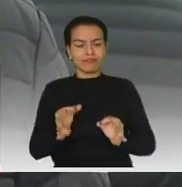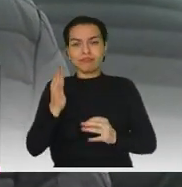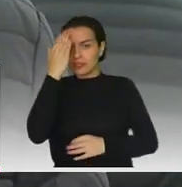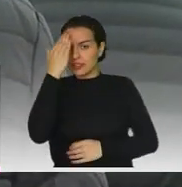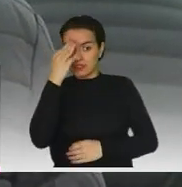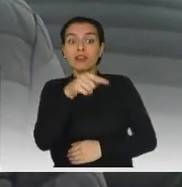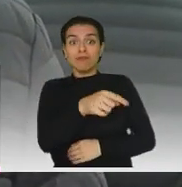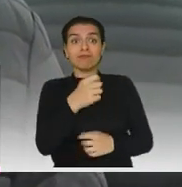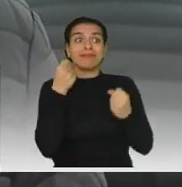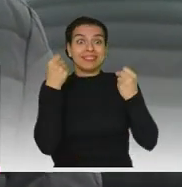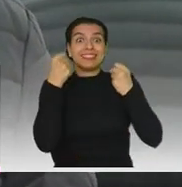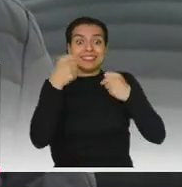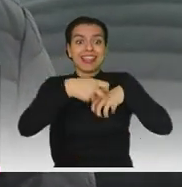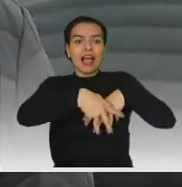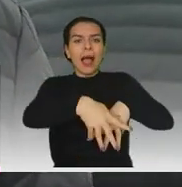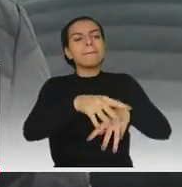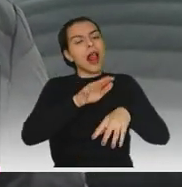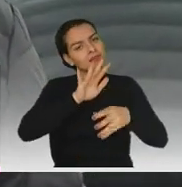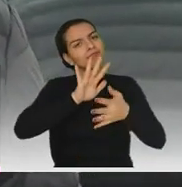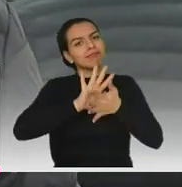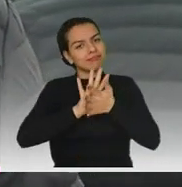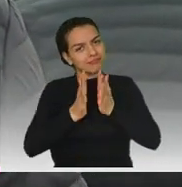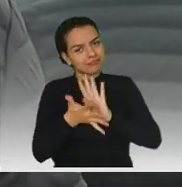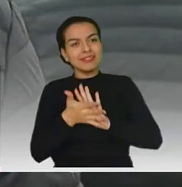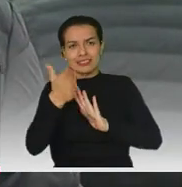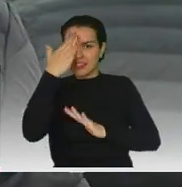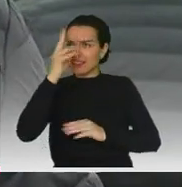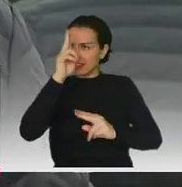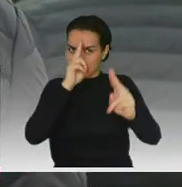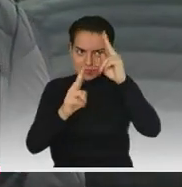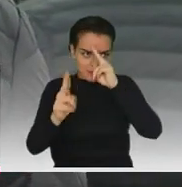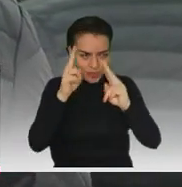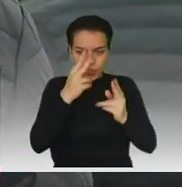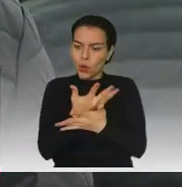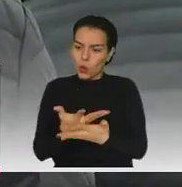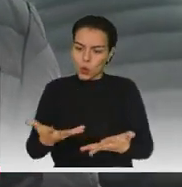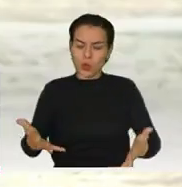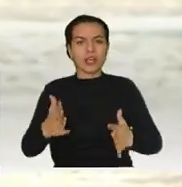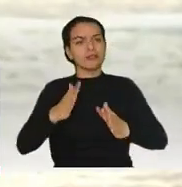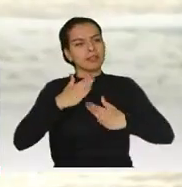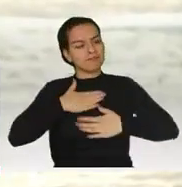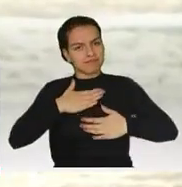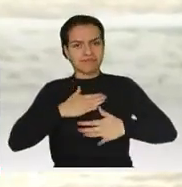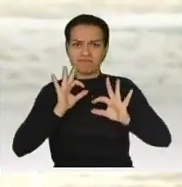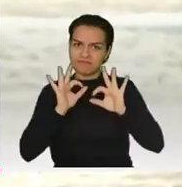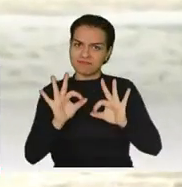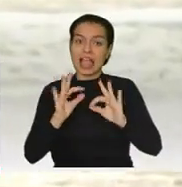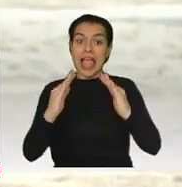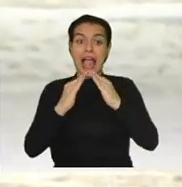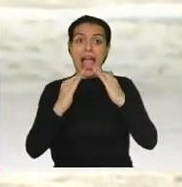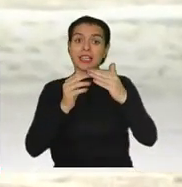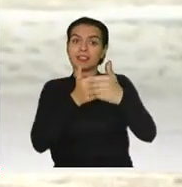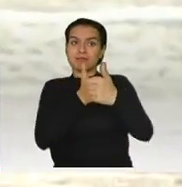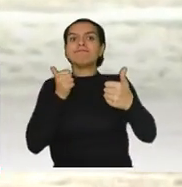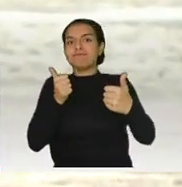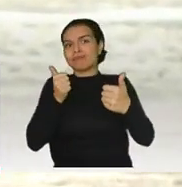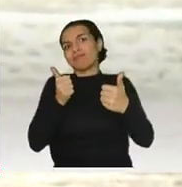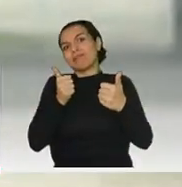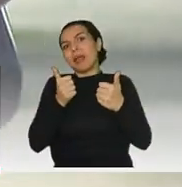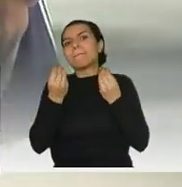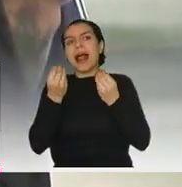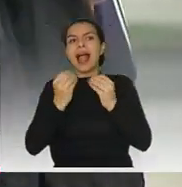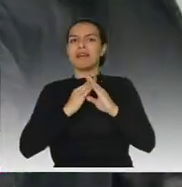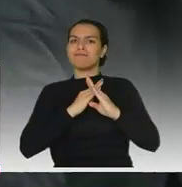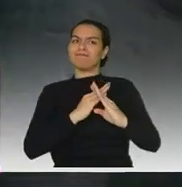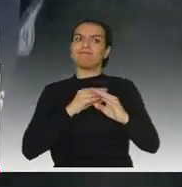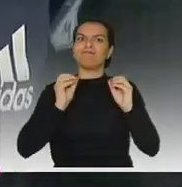una celebración pacífica, de respeto por los bienes públicos, de la sana convivencia, de celebrar en casa, pues estamos evitando las aglomeraciones. Representantes